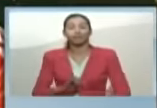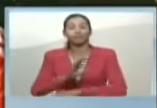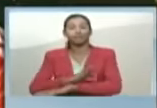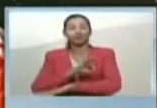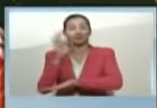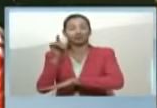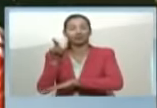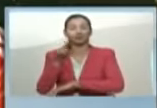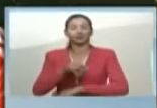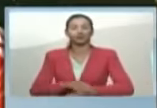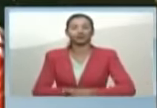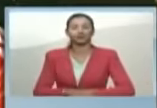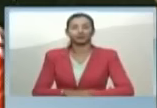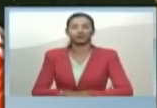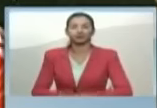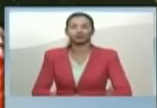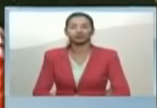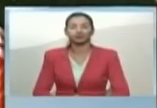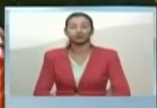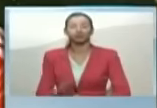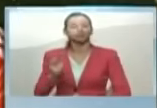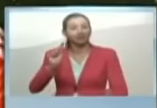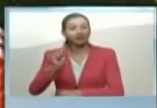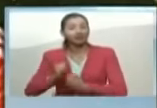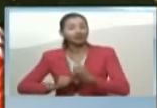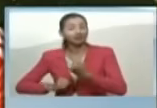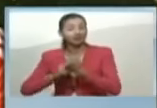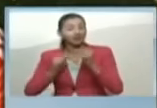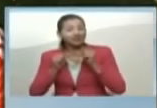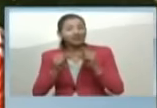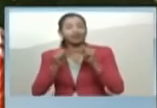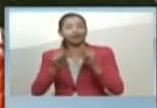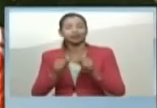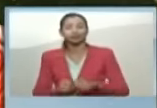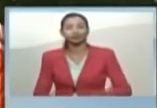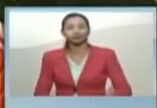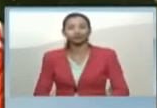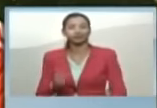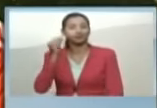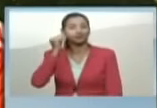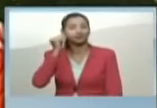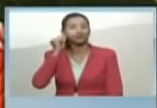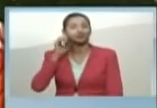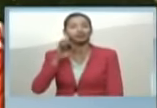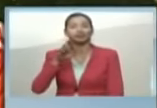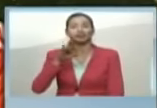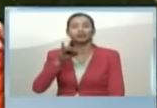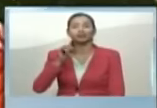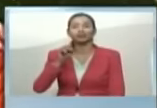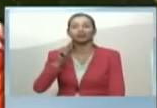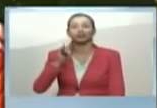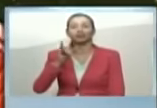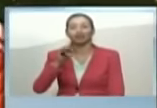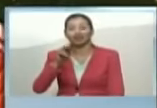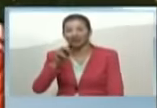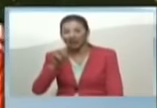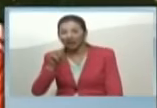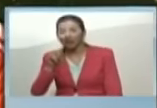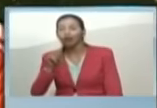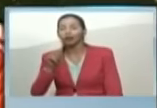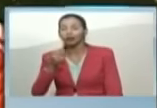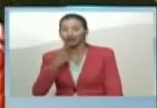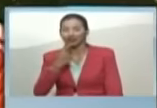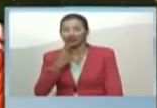decimos fuerza, síguenos de pana, me dicen ellos. Cristina, me dice, queremos nuevos